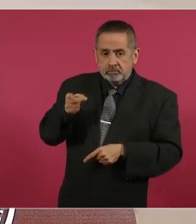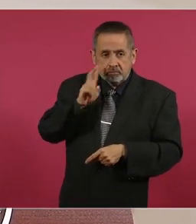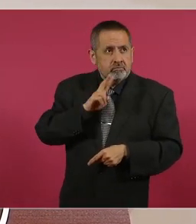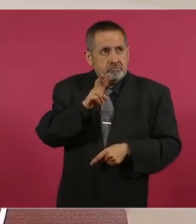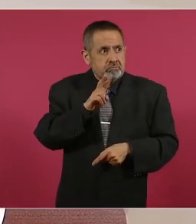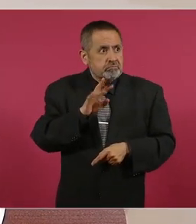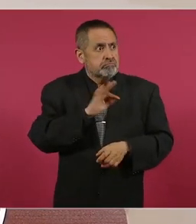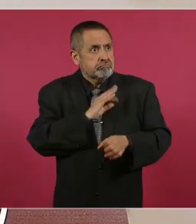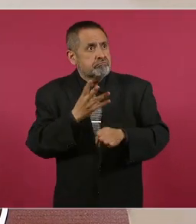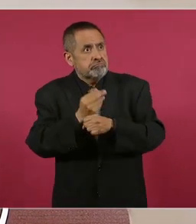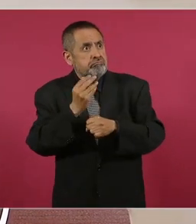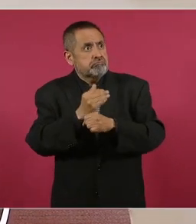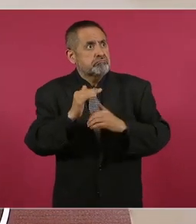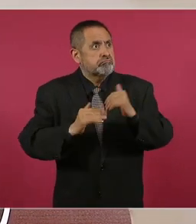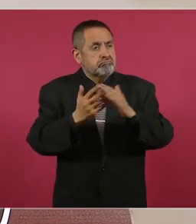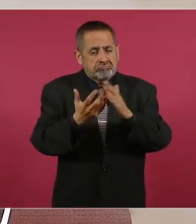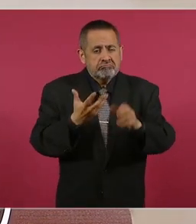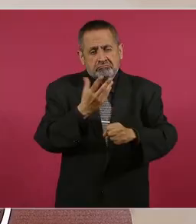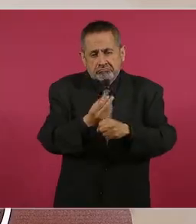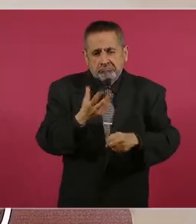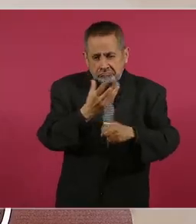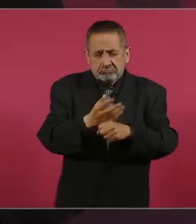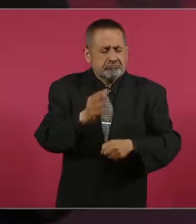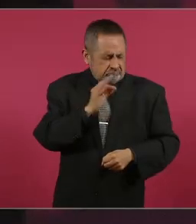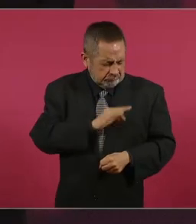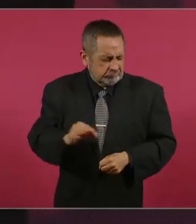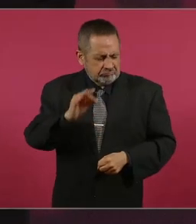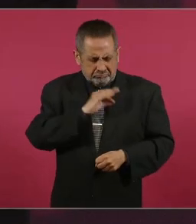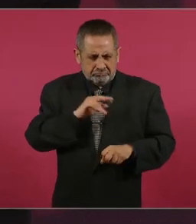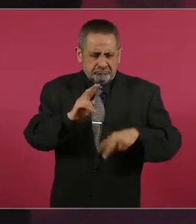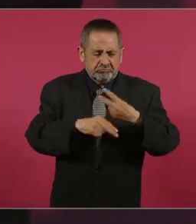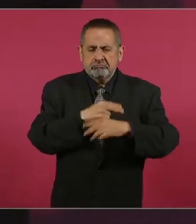rescatarse, que sí podía